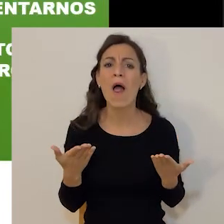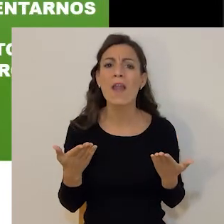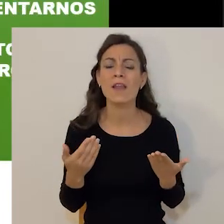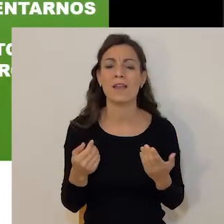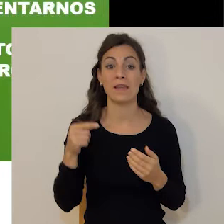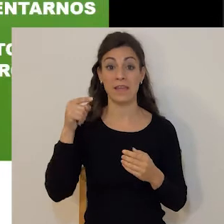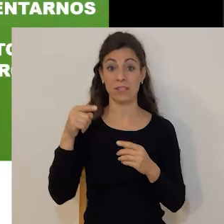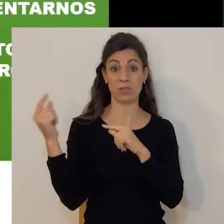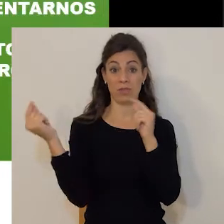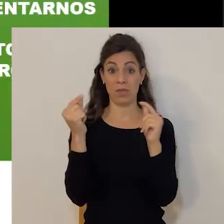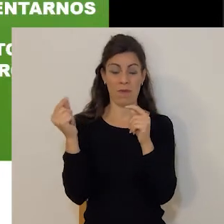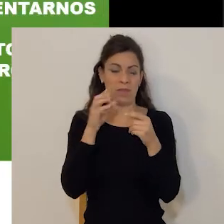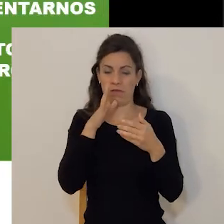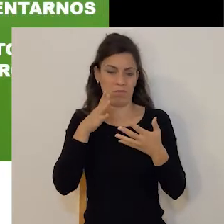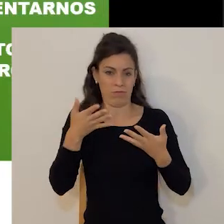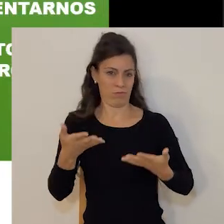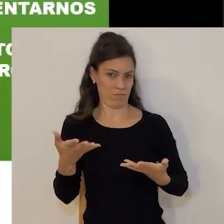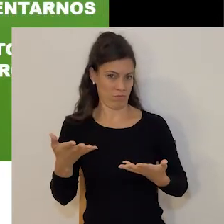actual.